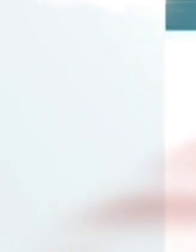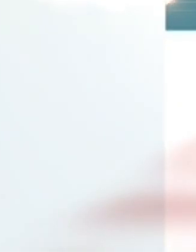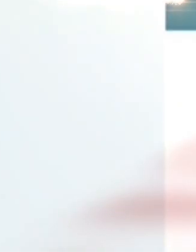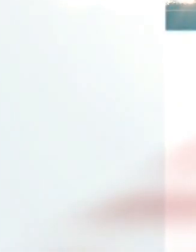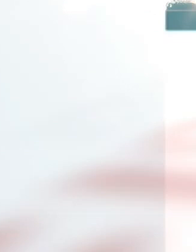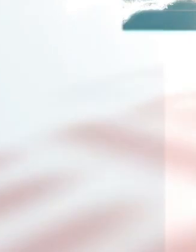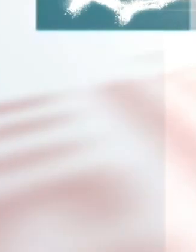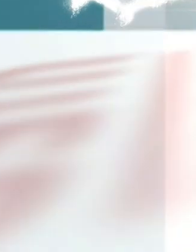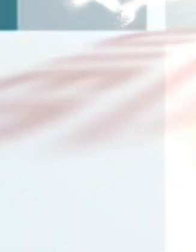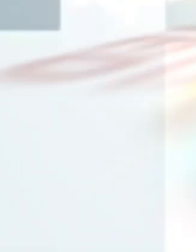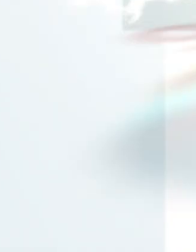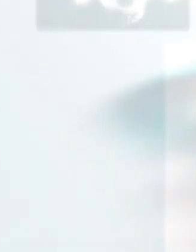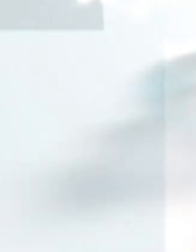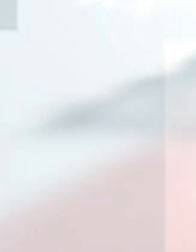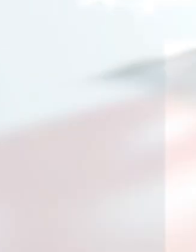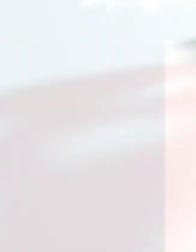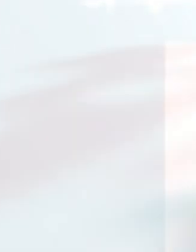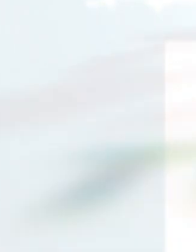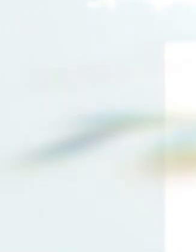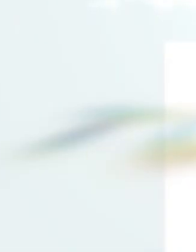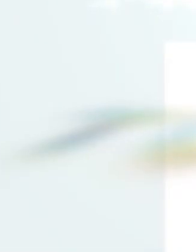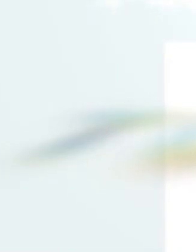Universitaria.